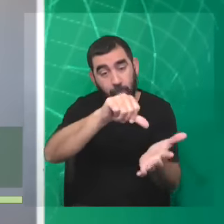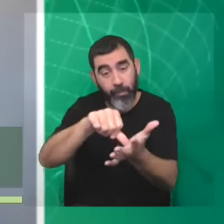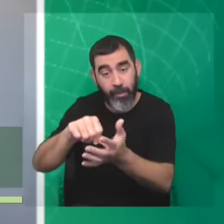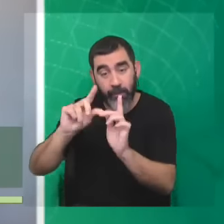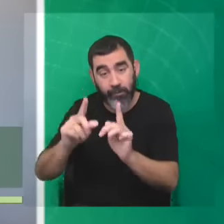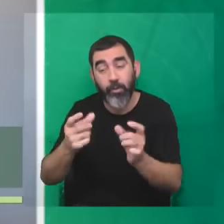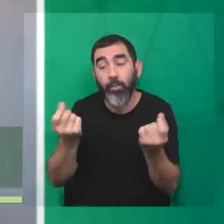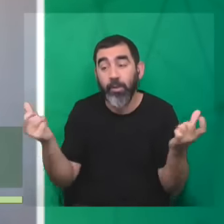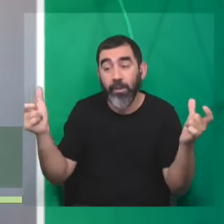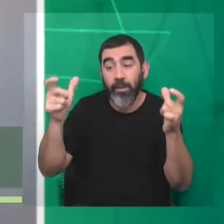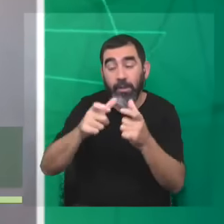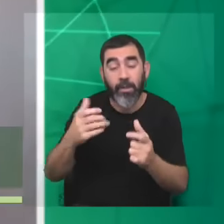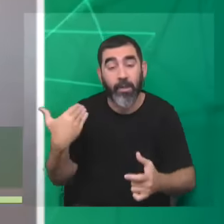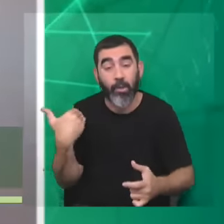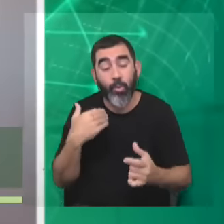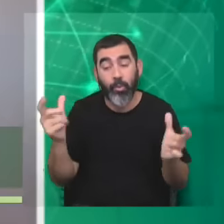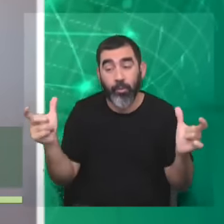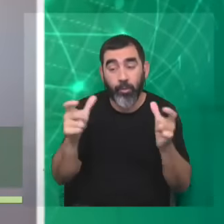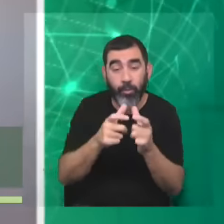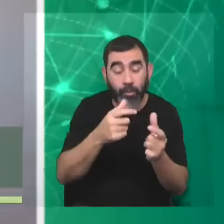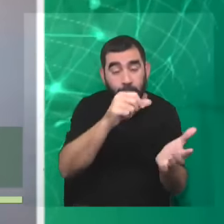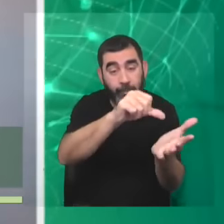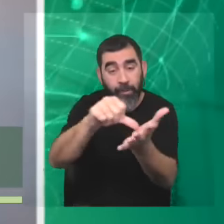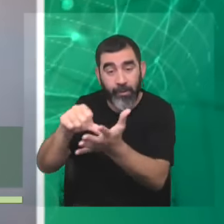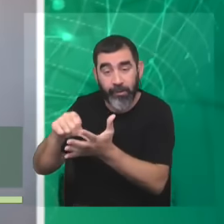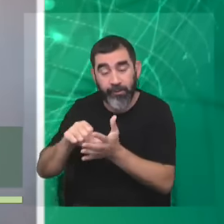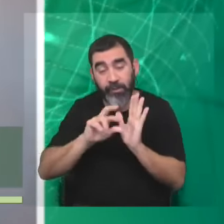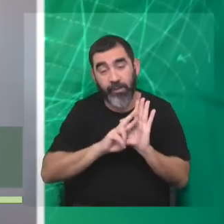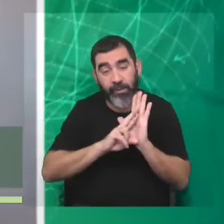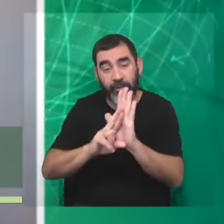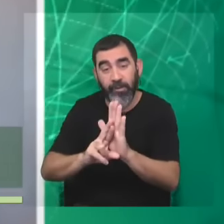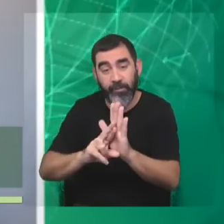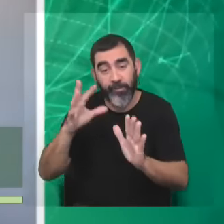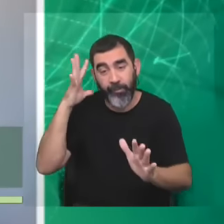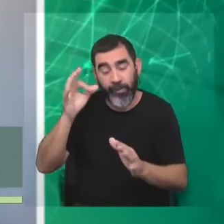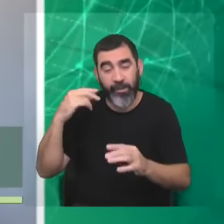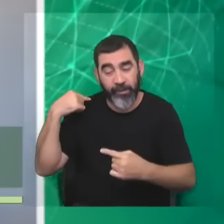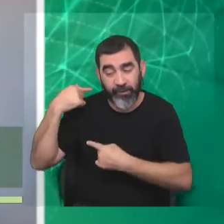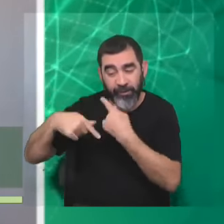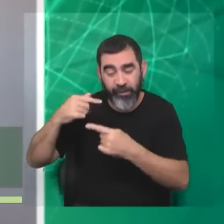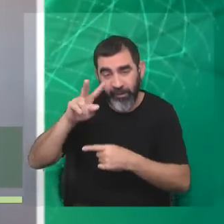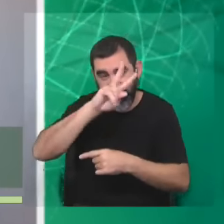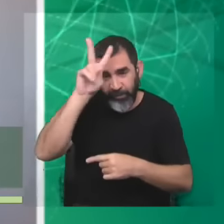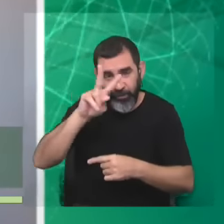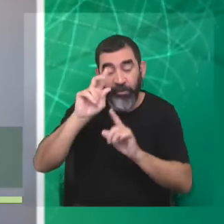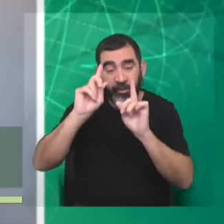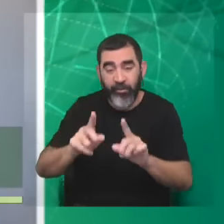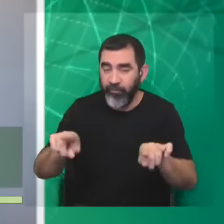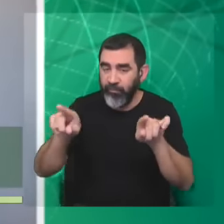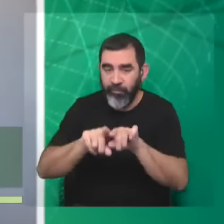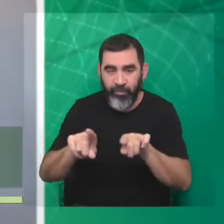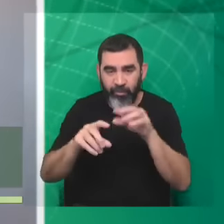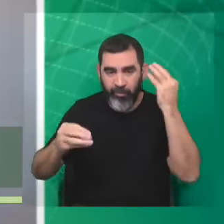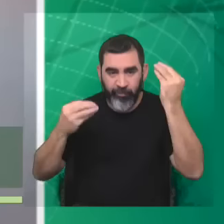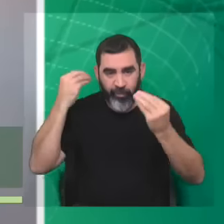encuentro en misiones fue un encuentro regional con otros representantes de otros pueblos originarios y también se manifestó la